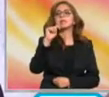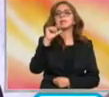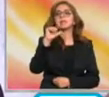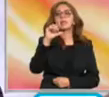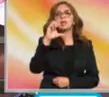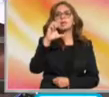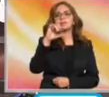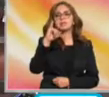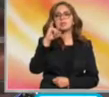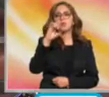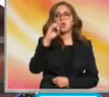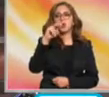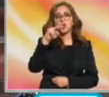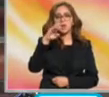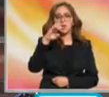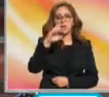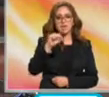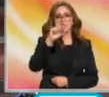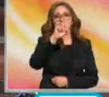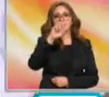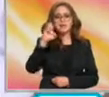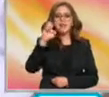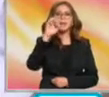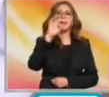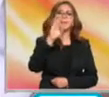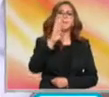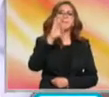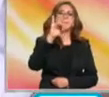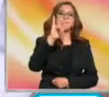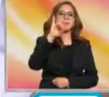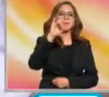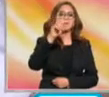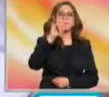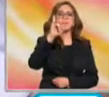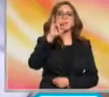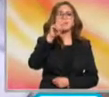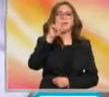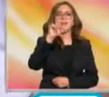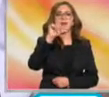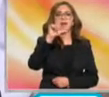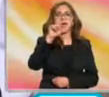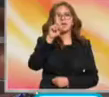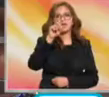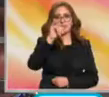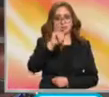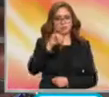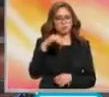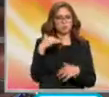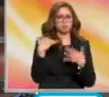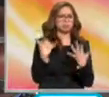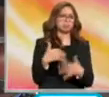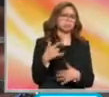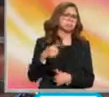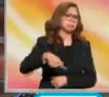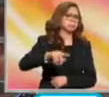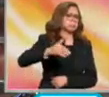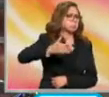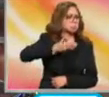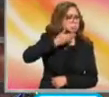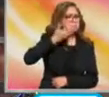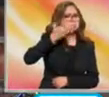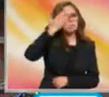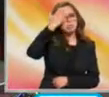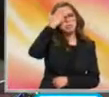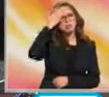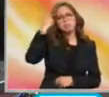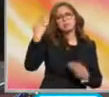Claro, pero bueno, Sin duda, se ha ¿no? convertido casi en un lugar común de la música. No, lo dices. No, Un no lo dices bien. clásico de clásicos. Un clásico como dicen, de ¿no? los- Y lo O sea, conoce así mucha es.